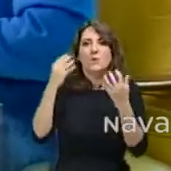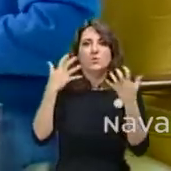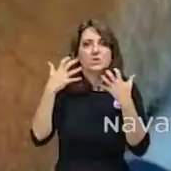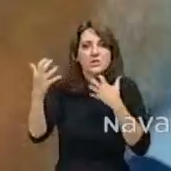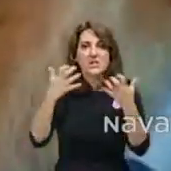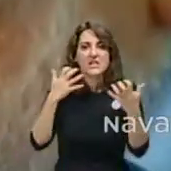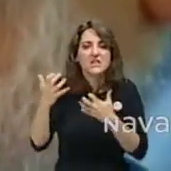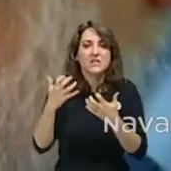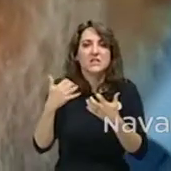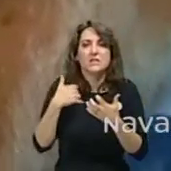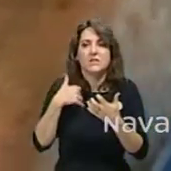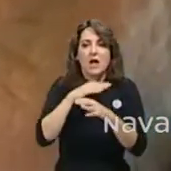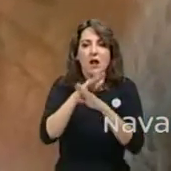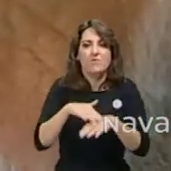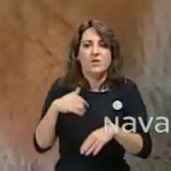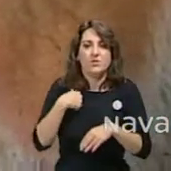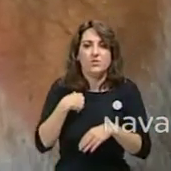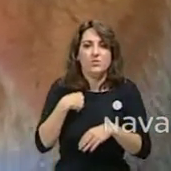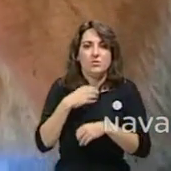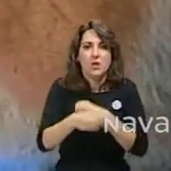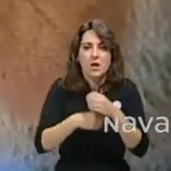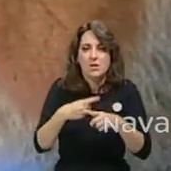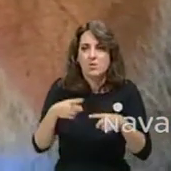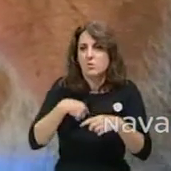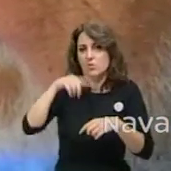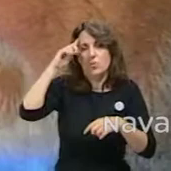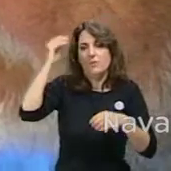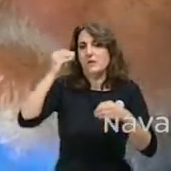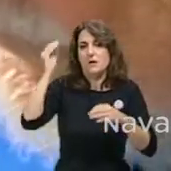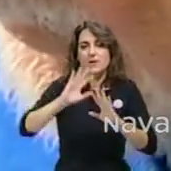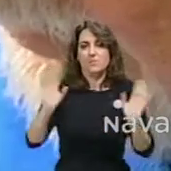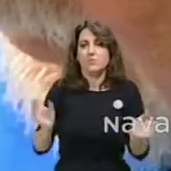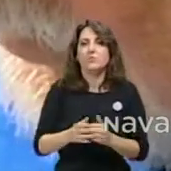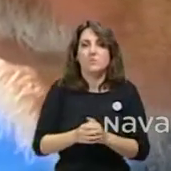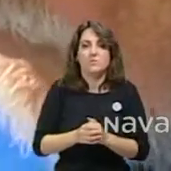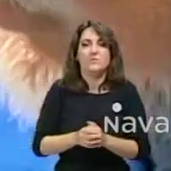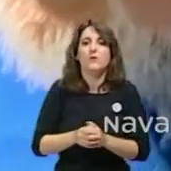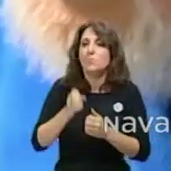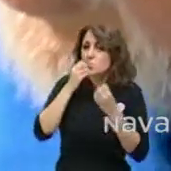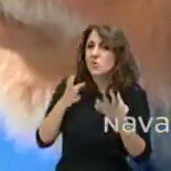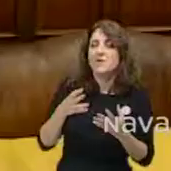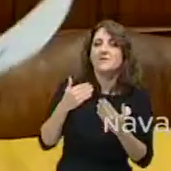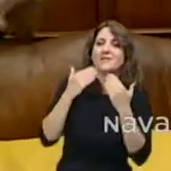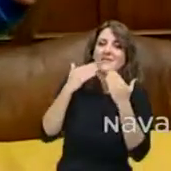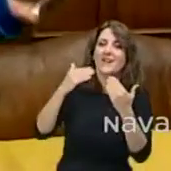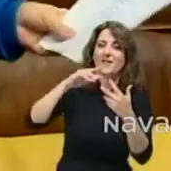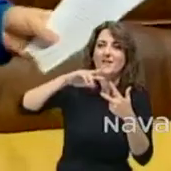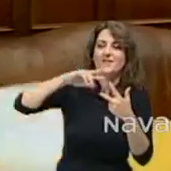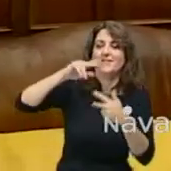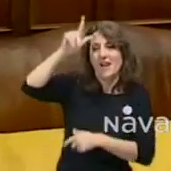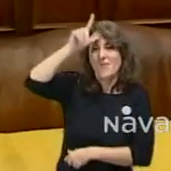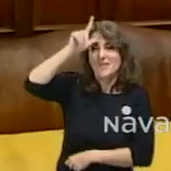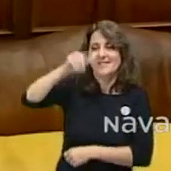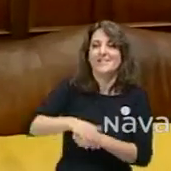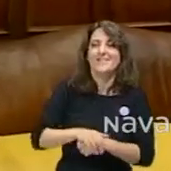a obligar a hacer algunas cosas que no estamos haciendo. Muy bien, Jesús, sí. Pues danke. Bitte